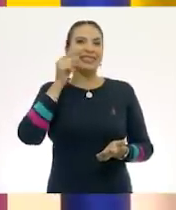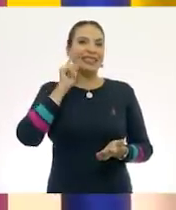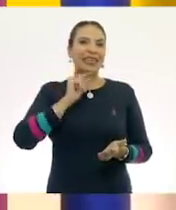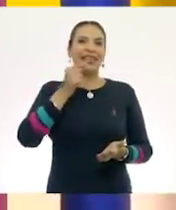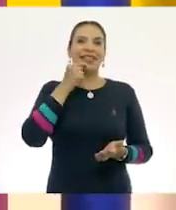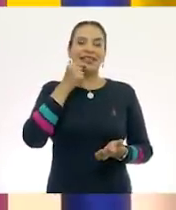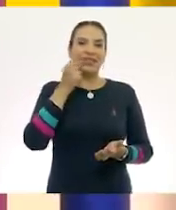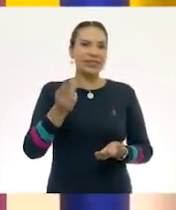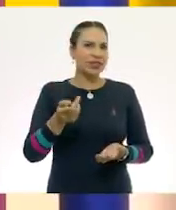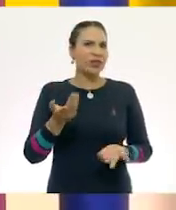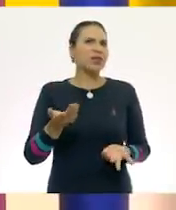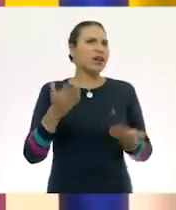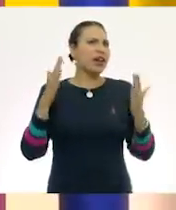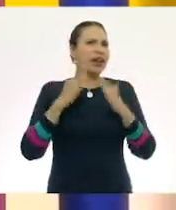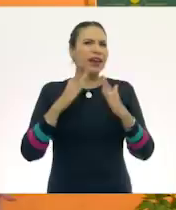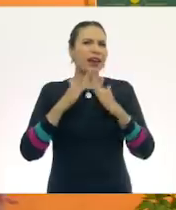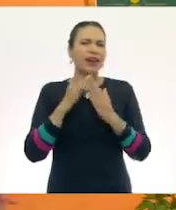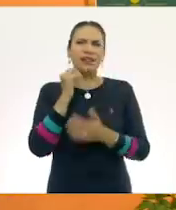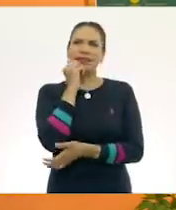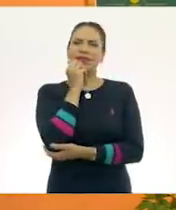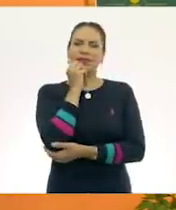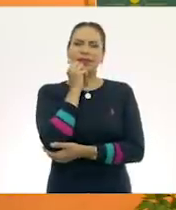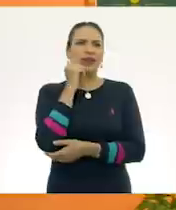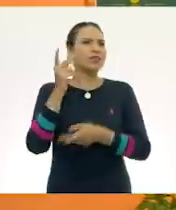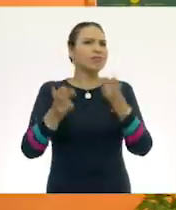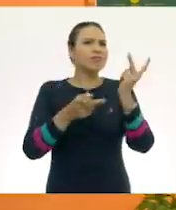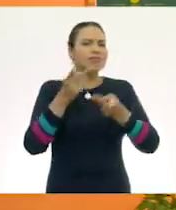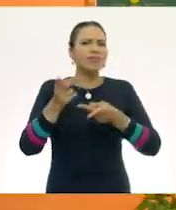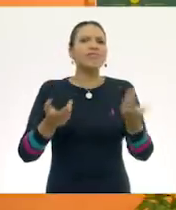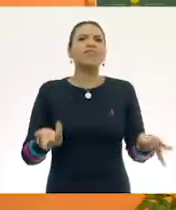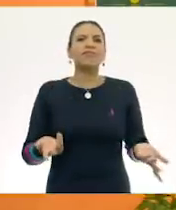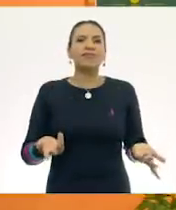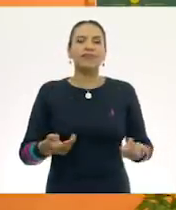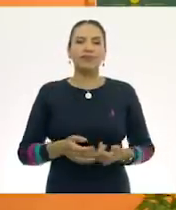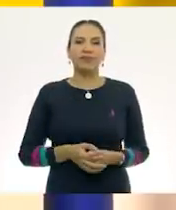Y en casita, la pregunta es,